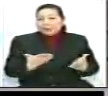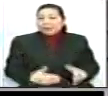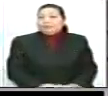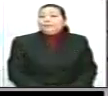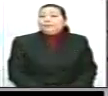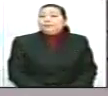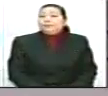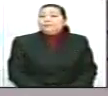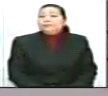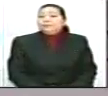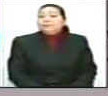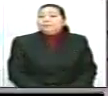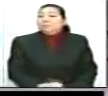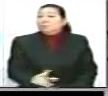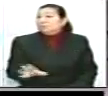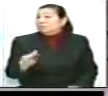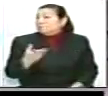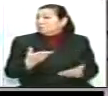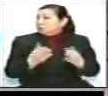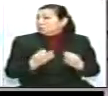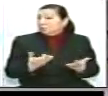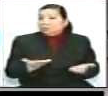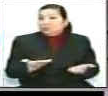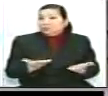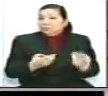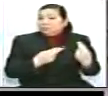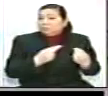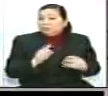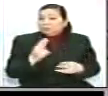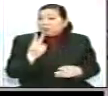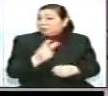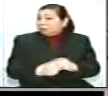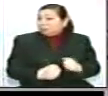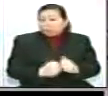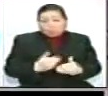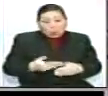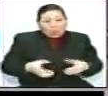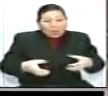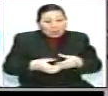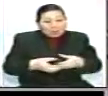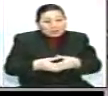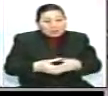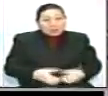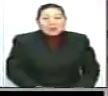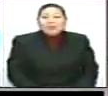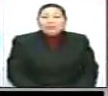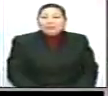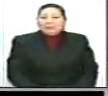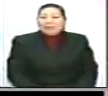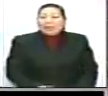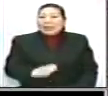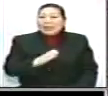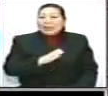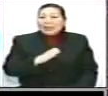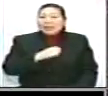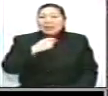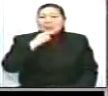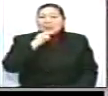No, porque mientras no se toma una definición, siendo un cargo elegido por 2 años, continúa la congresista Janet Sancho.